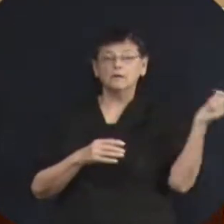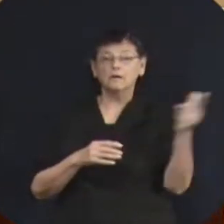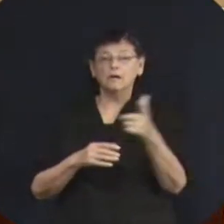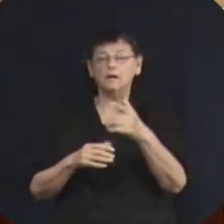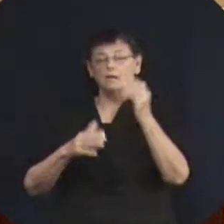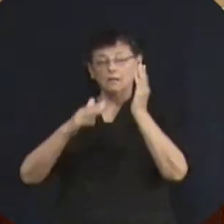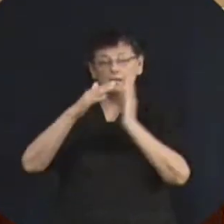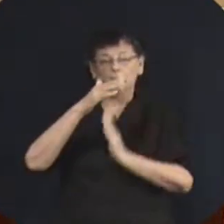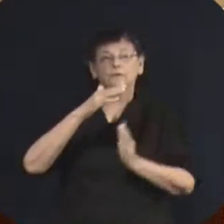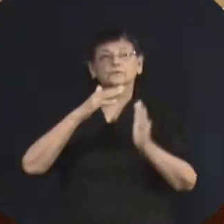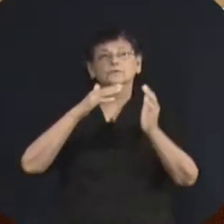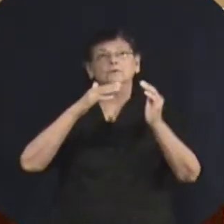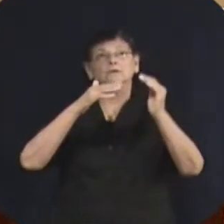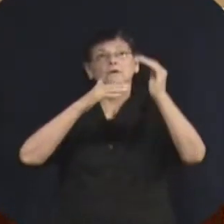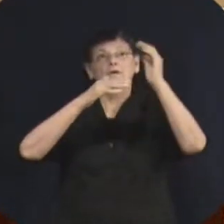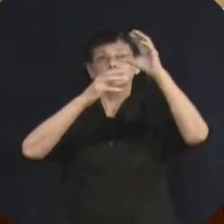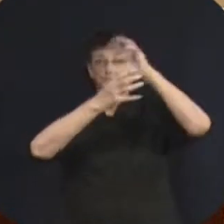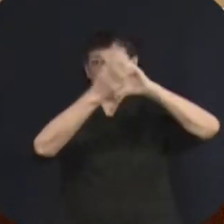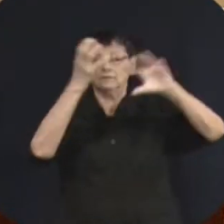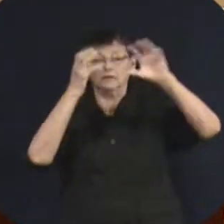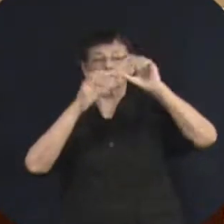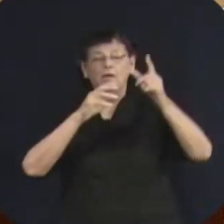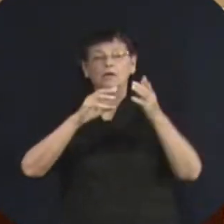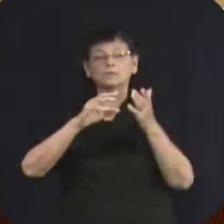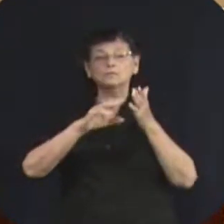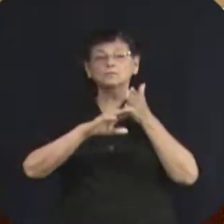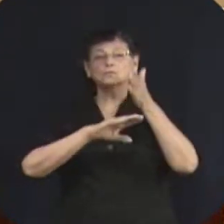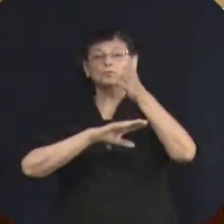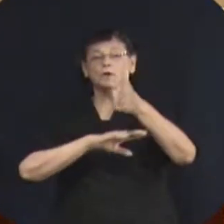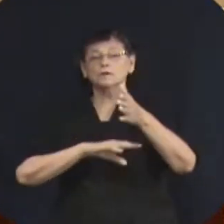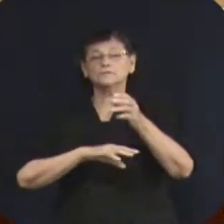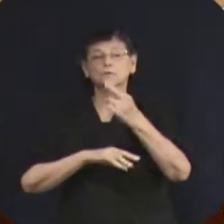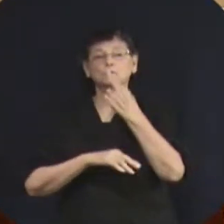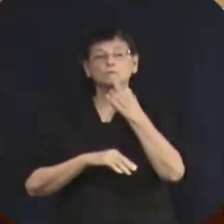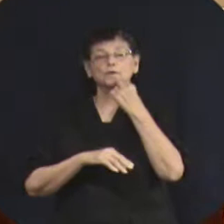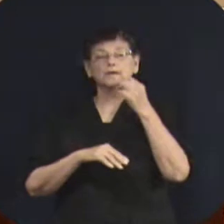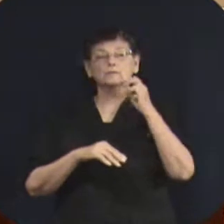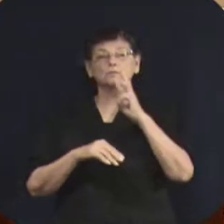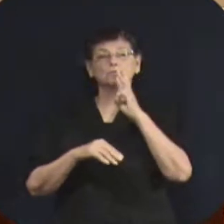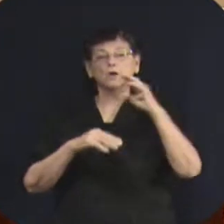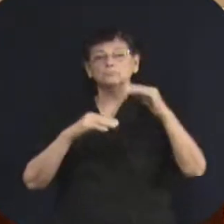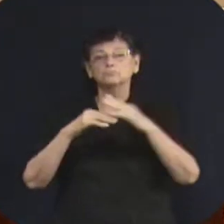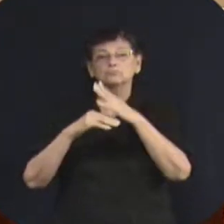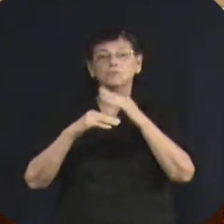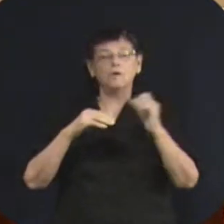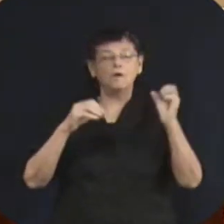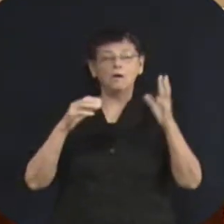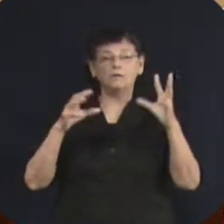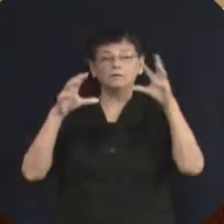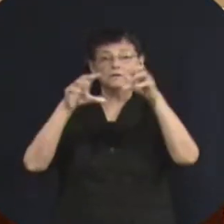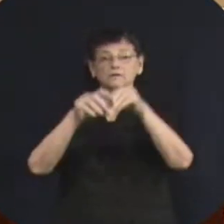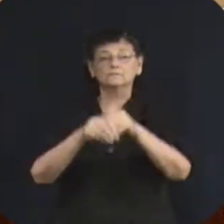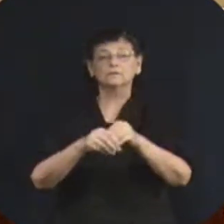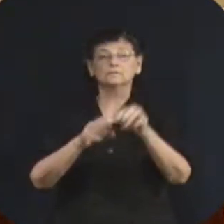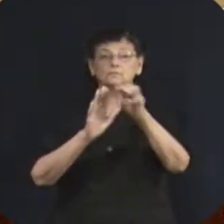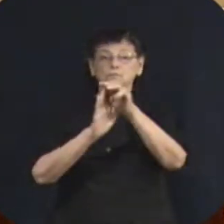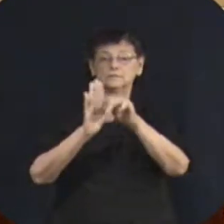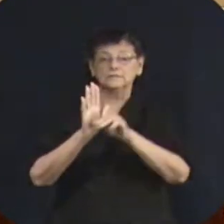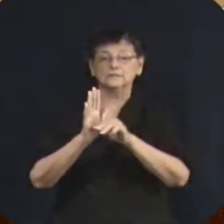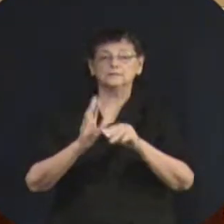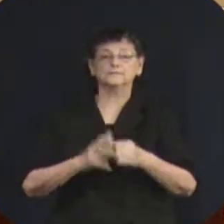todos bajo la nube. Todos cruzaron el Mar Rojo y todos se sometieron a